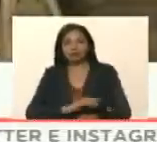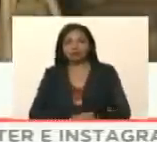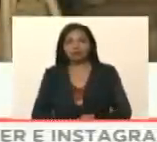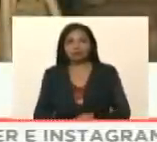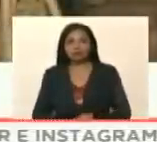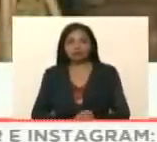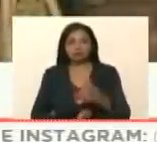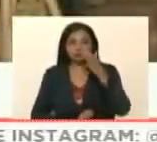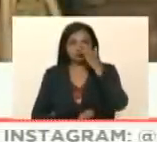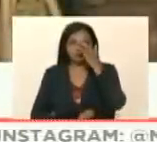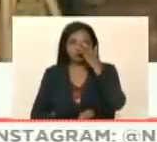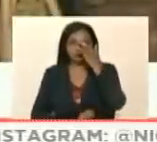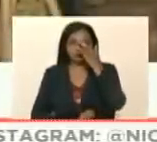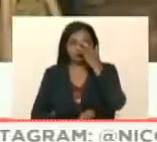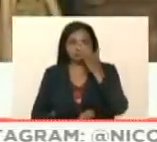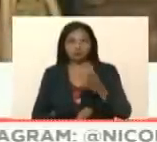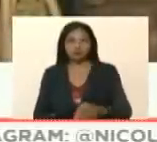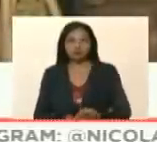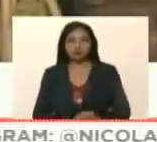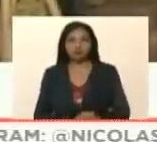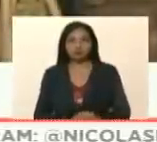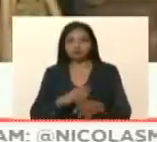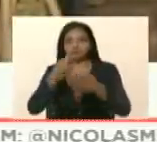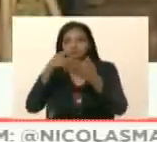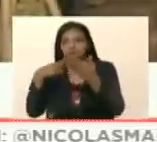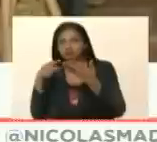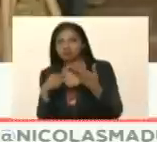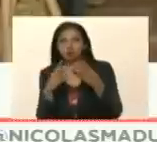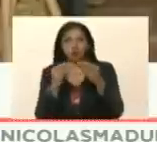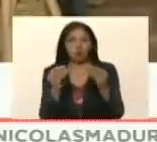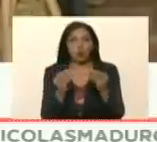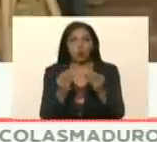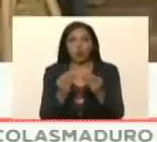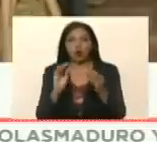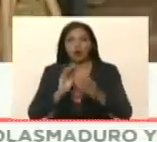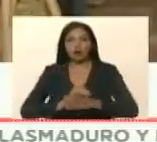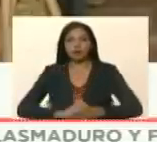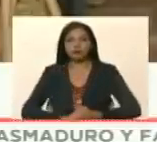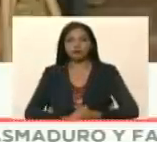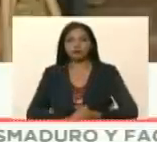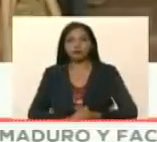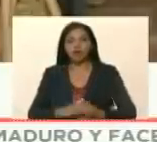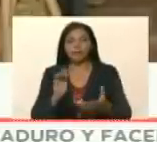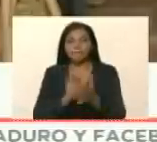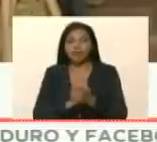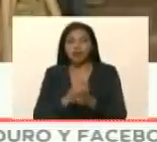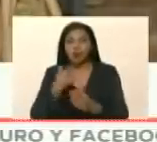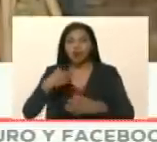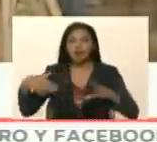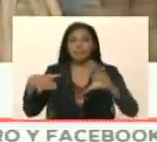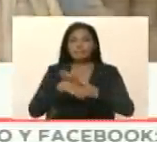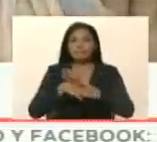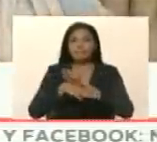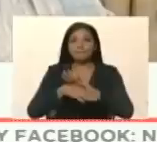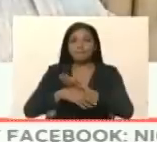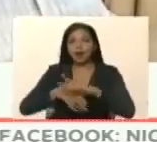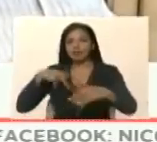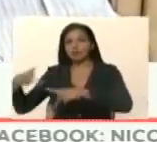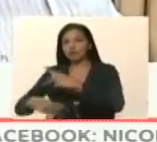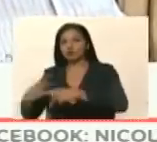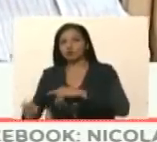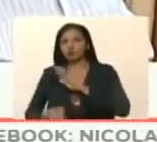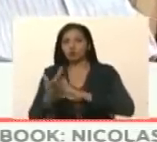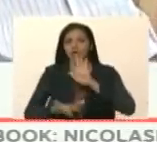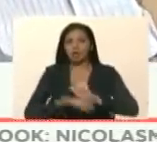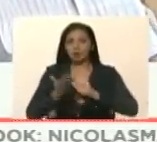de Panaquiri arriba, todos los vecinos, productores. Hoy estamos en martes productivo, es muy